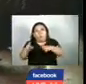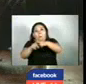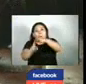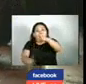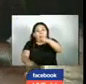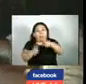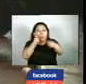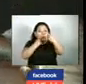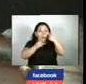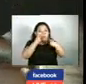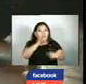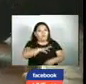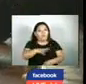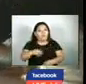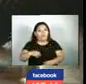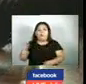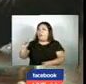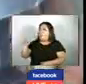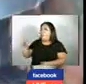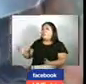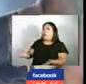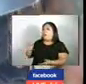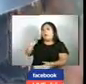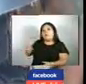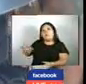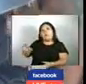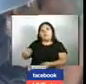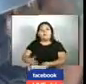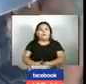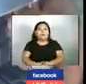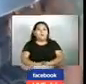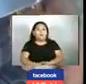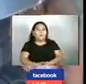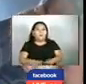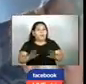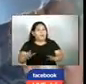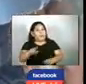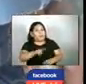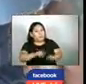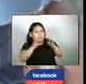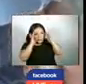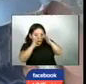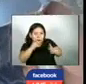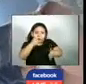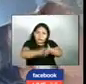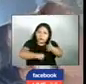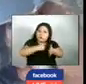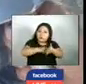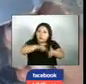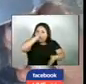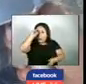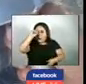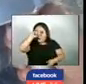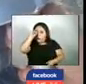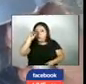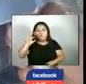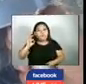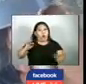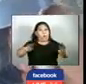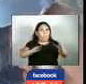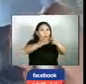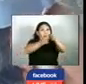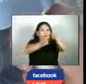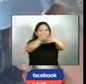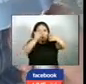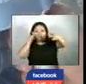desapariciones. ¿Y qué se le puede pedir a las autoridades? Pues que pongan más esmero y que se metan a las montañas,